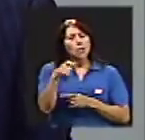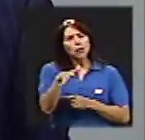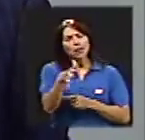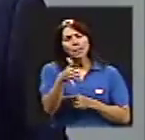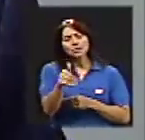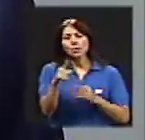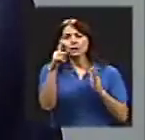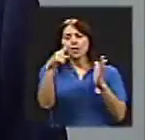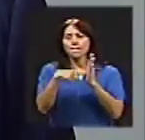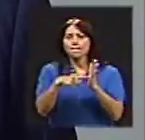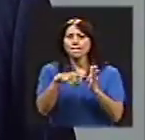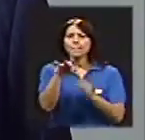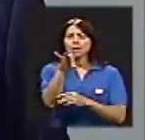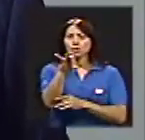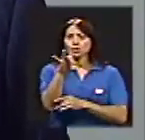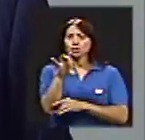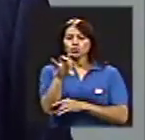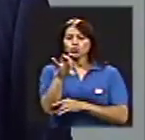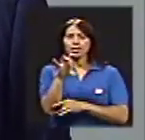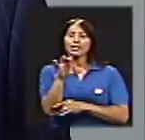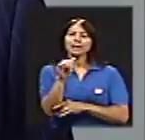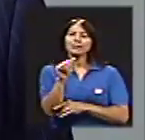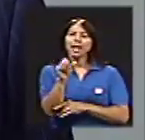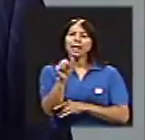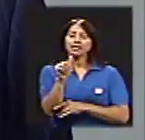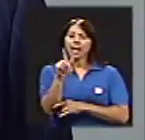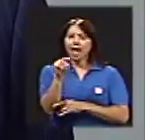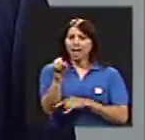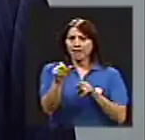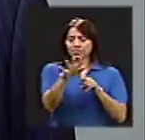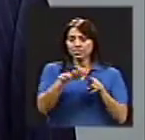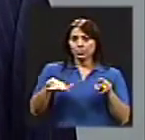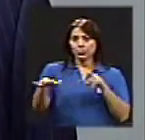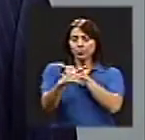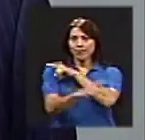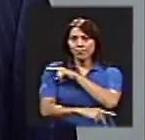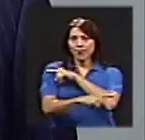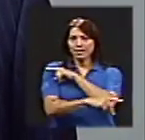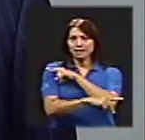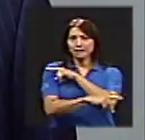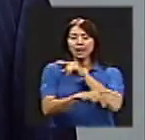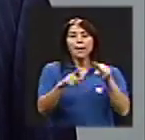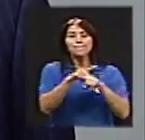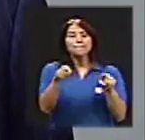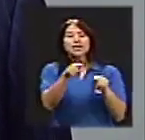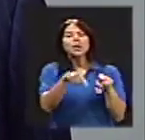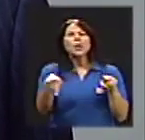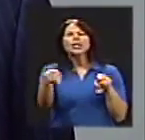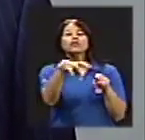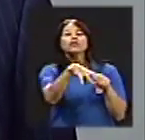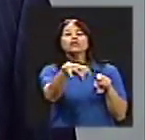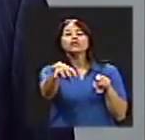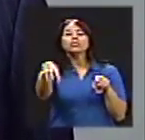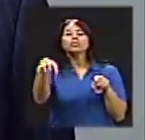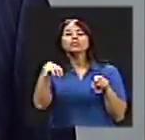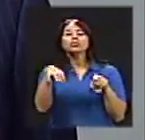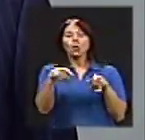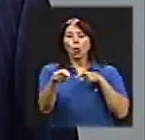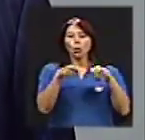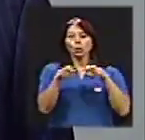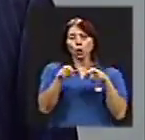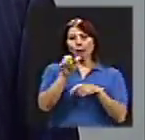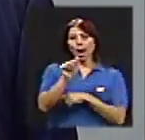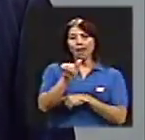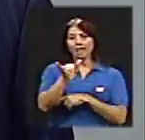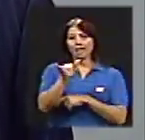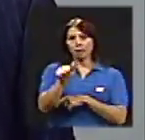asadas las que hay en el país, pero estas asadas están bajo el control de acueductos y alcantarillado, consecuentemente esa